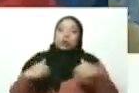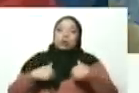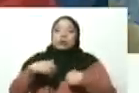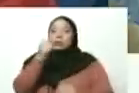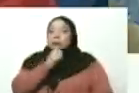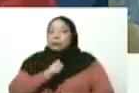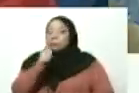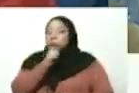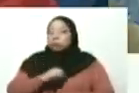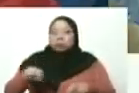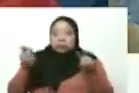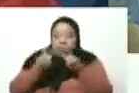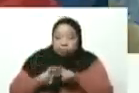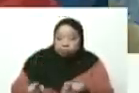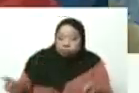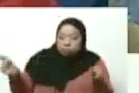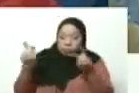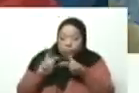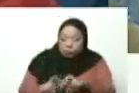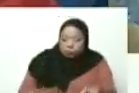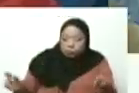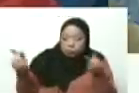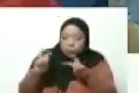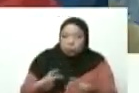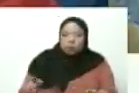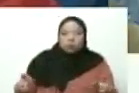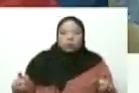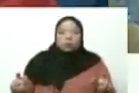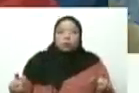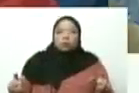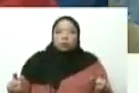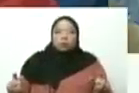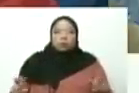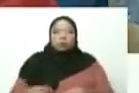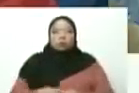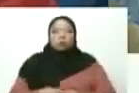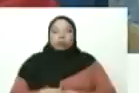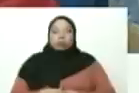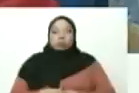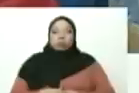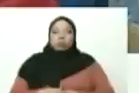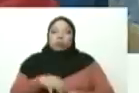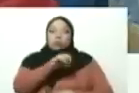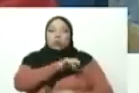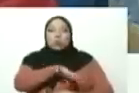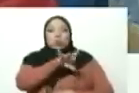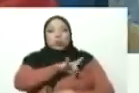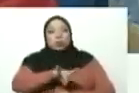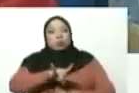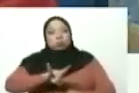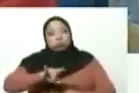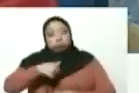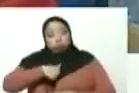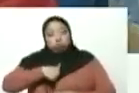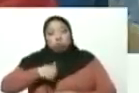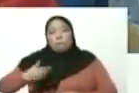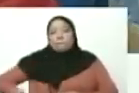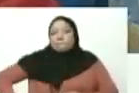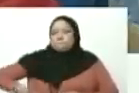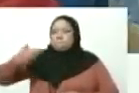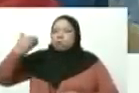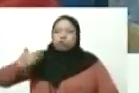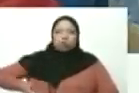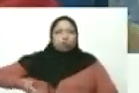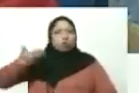investigaciones con rigor y es un siento un importante precedente esto que ha